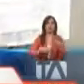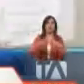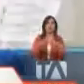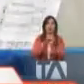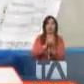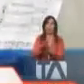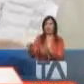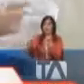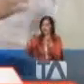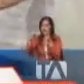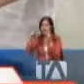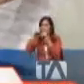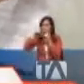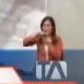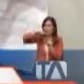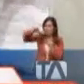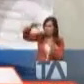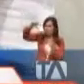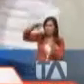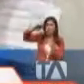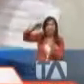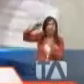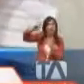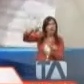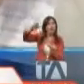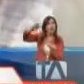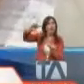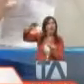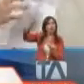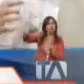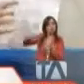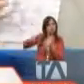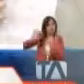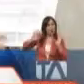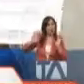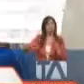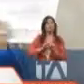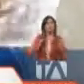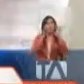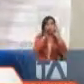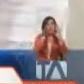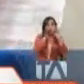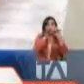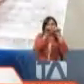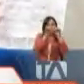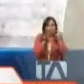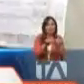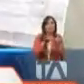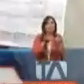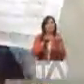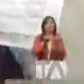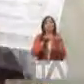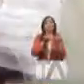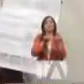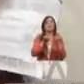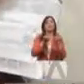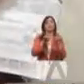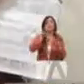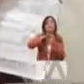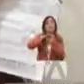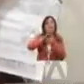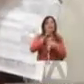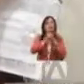void. Hay microtexto de iniciales que dicen consulta popular 2018 durante todos estos entramados. Hay